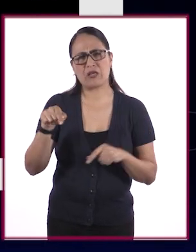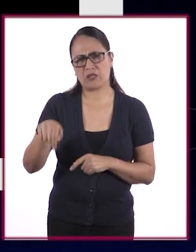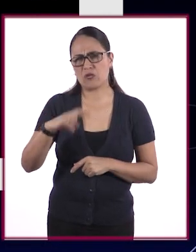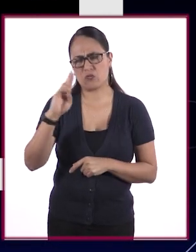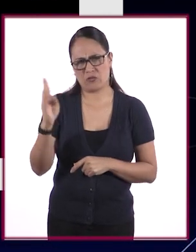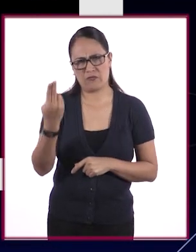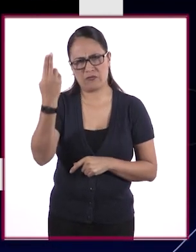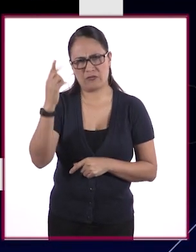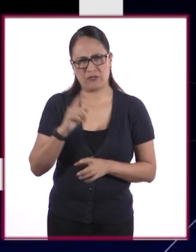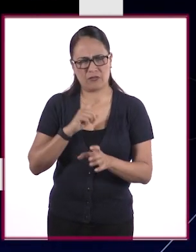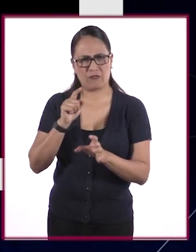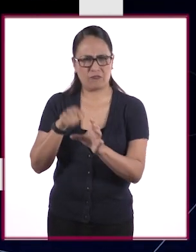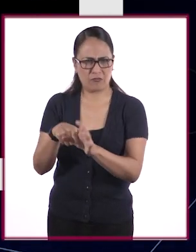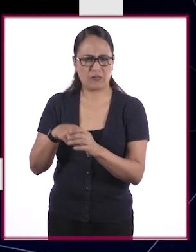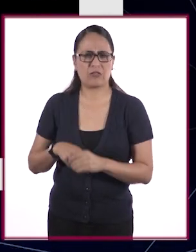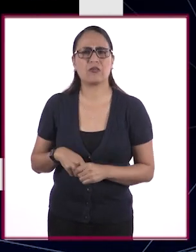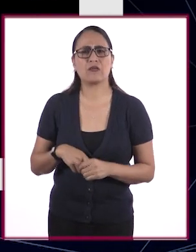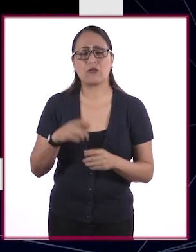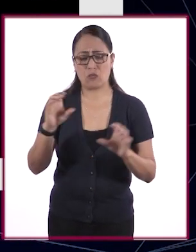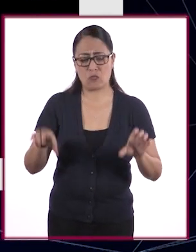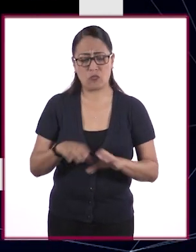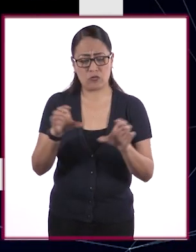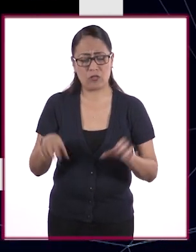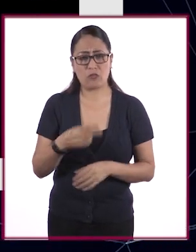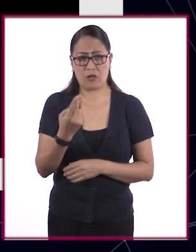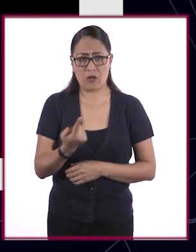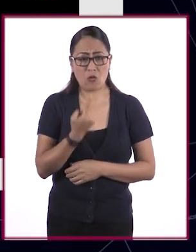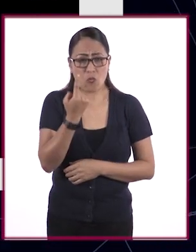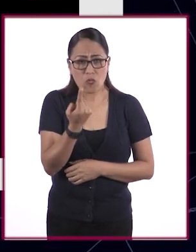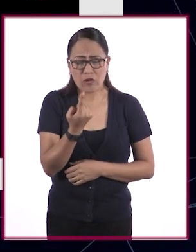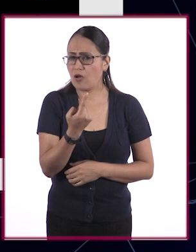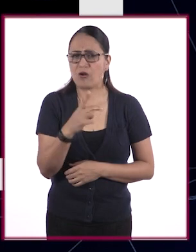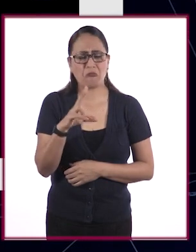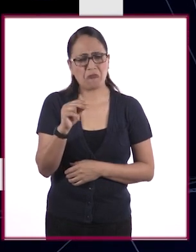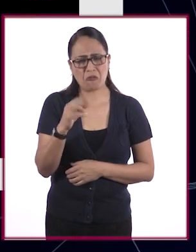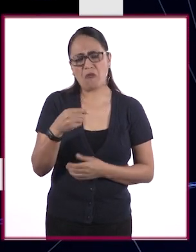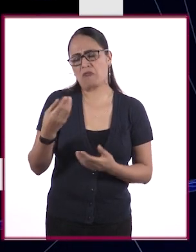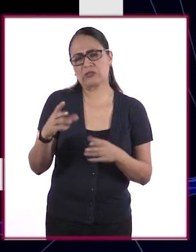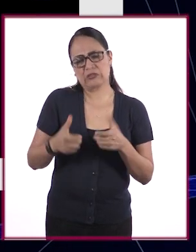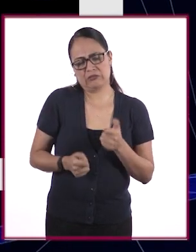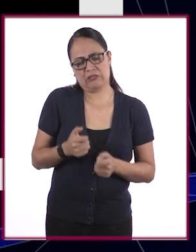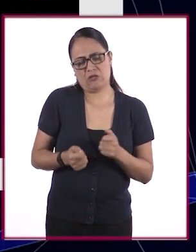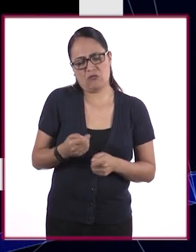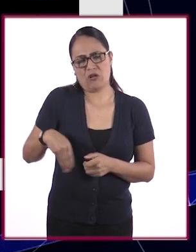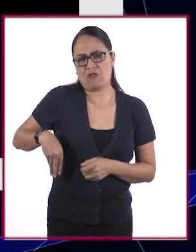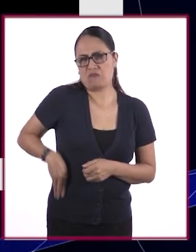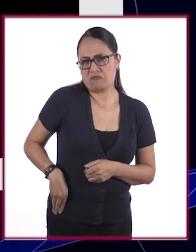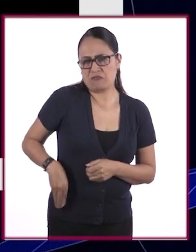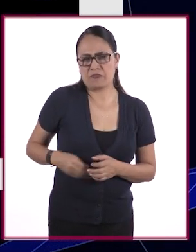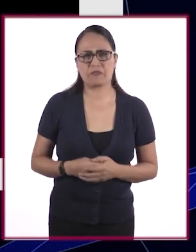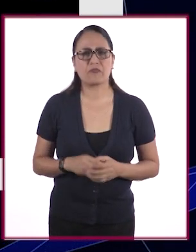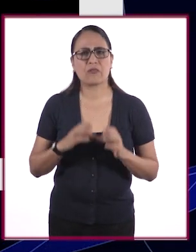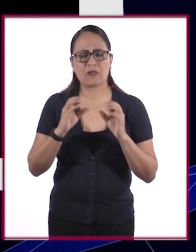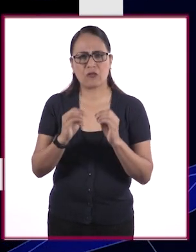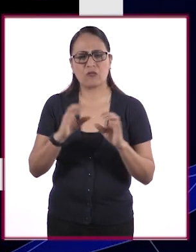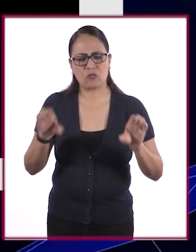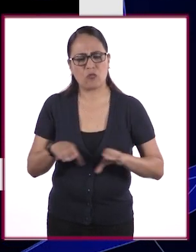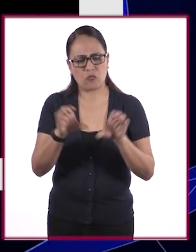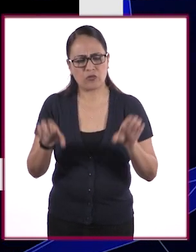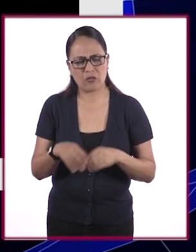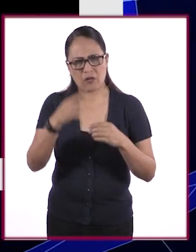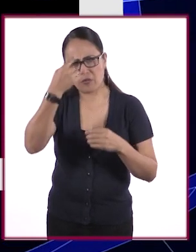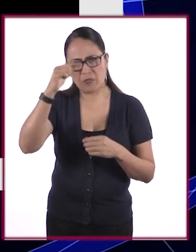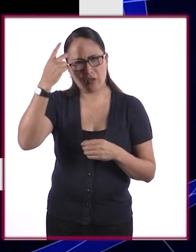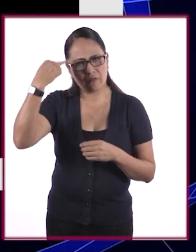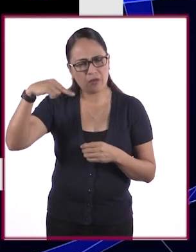universitaria no tiene una computadora, tiene varias. Tiene una computadora en el bolsillo, tiene una computadora que utiliza para viajar, tiene